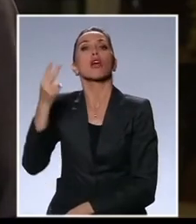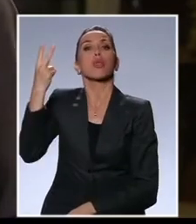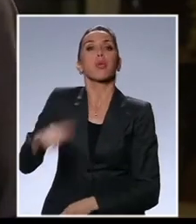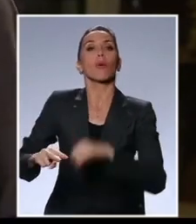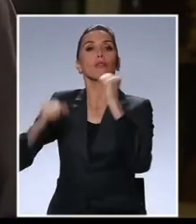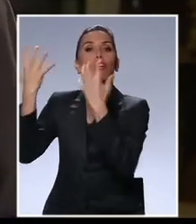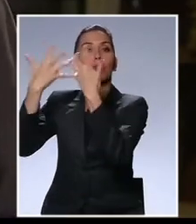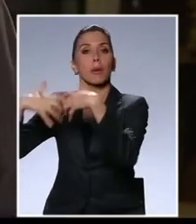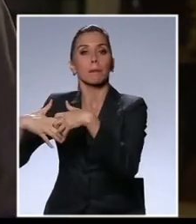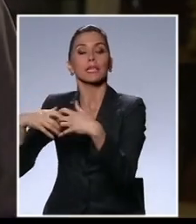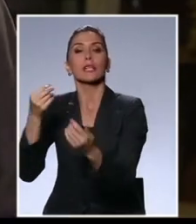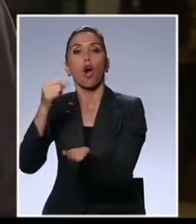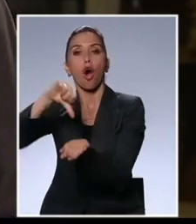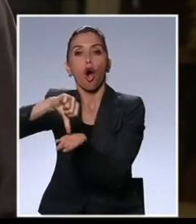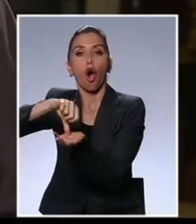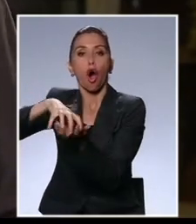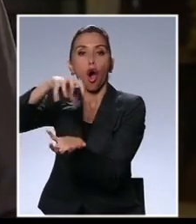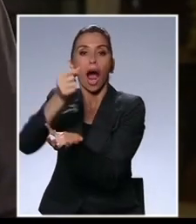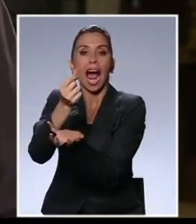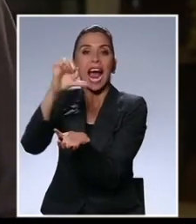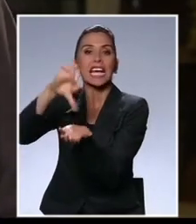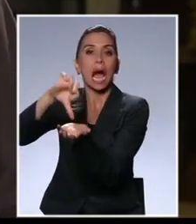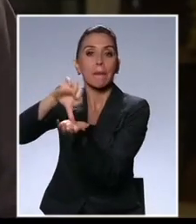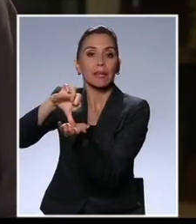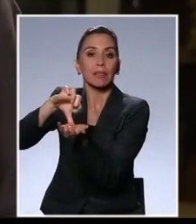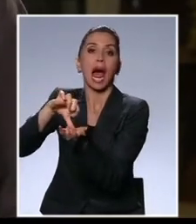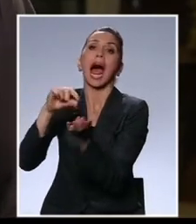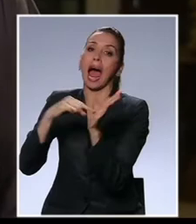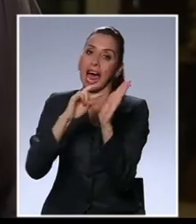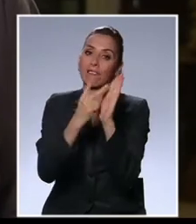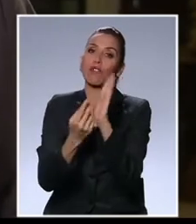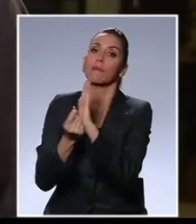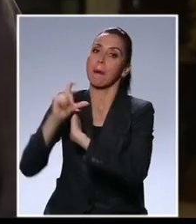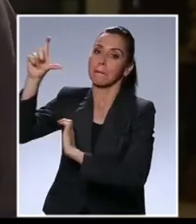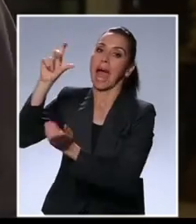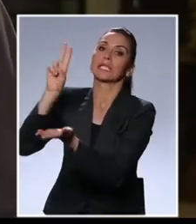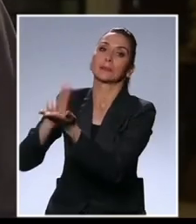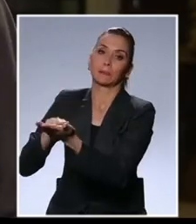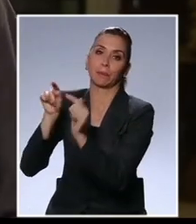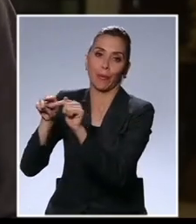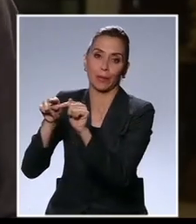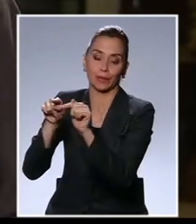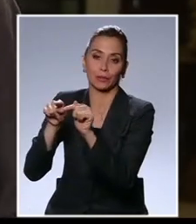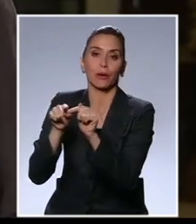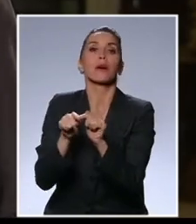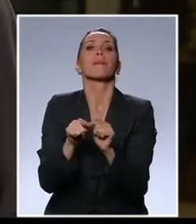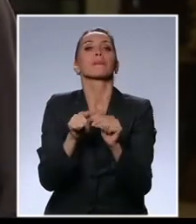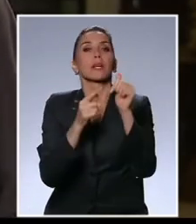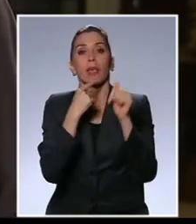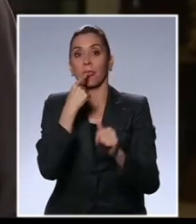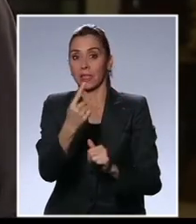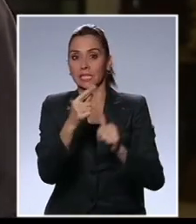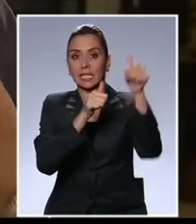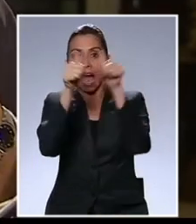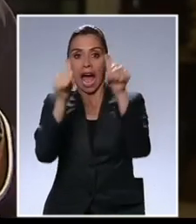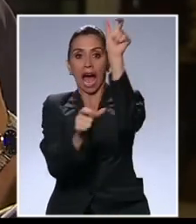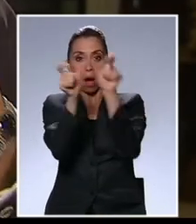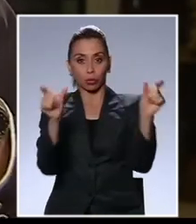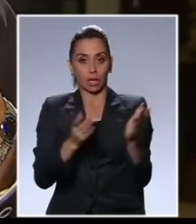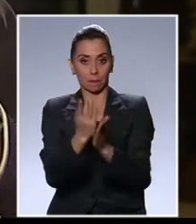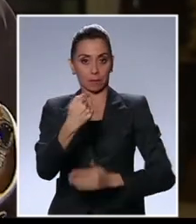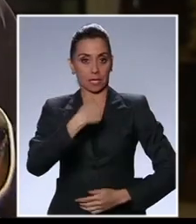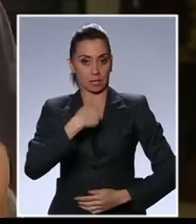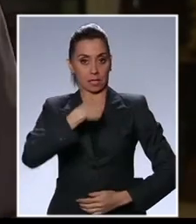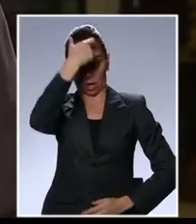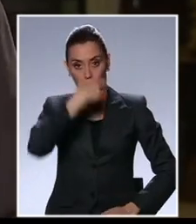de empresas o del capital que subirán con esta reforma Cabe señalar que en el caso de las autoridades partiendo